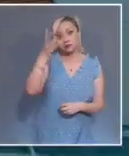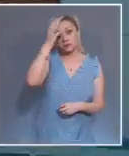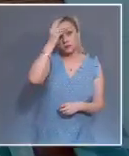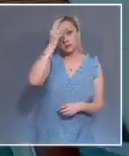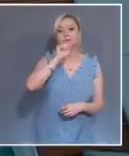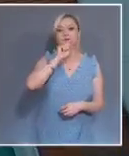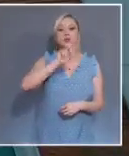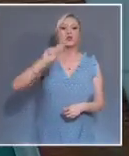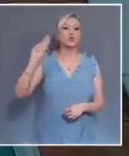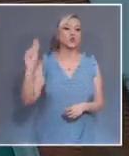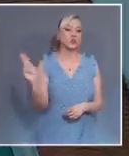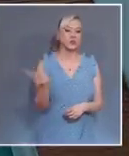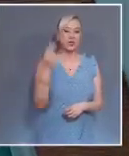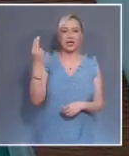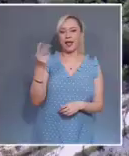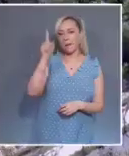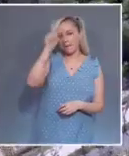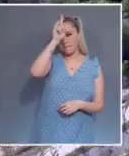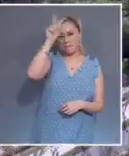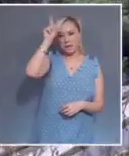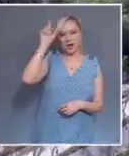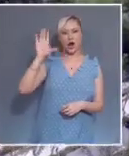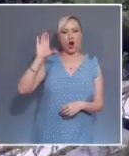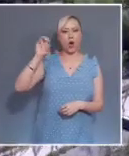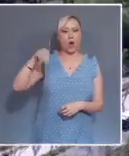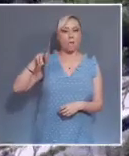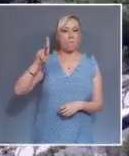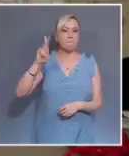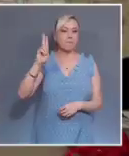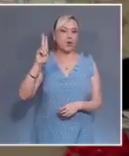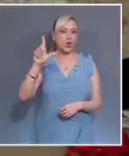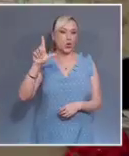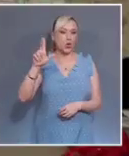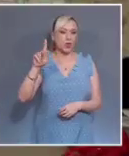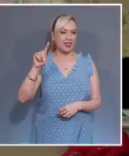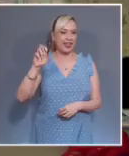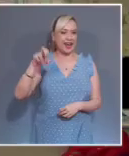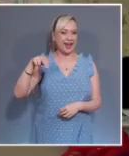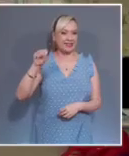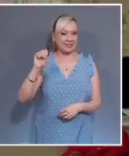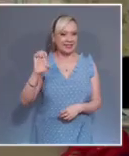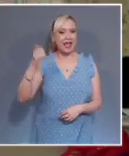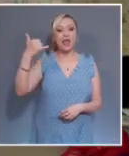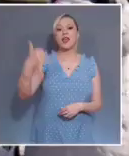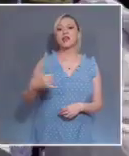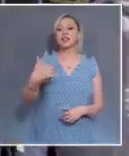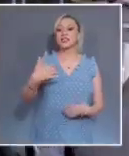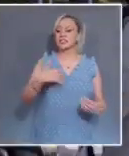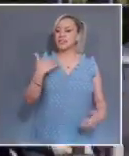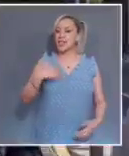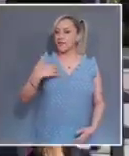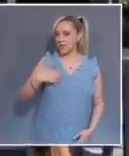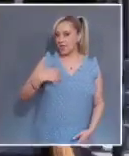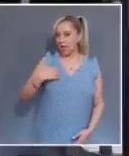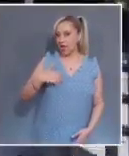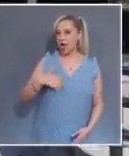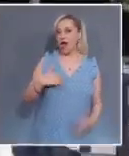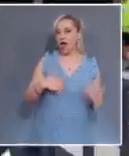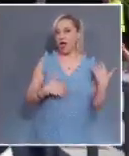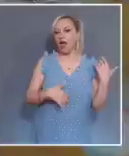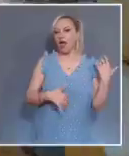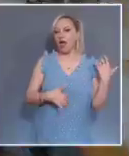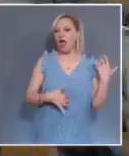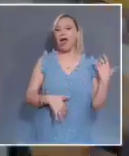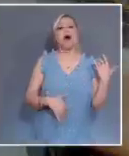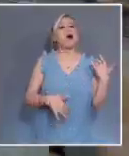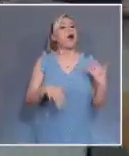Madrid y en la Universidad de Sevilla, acordaron convenios académicos para que juzgadores y funcionarios del Poder Judicial tengan